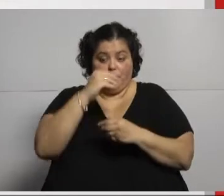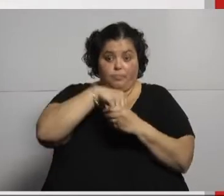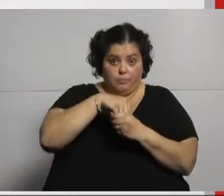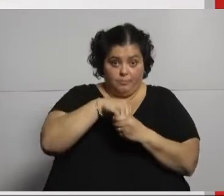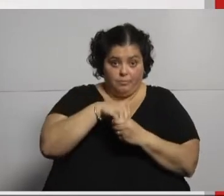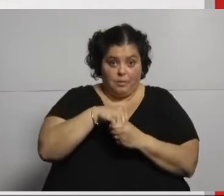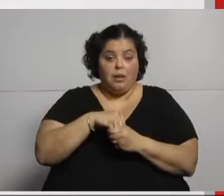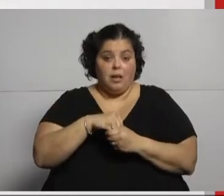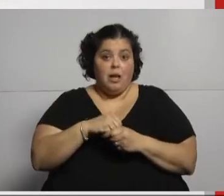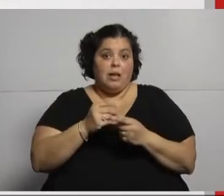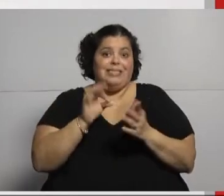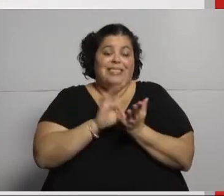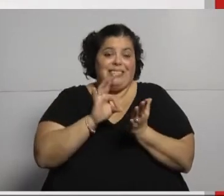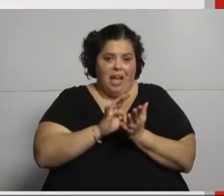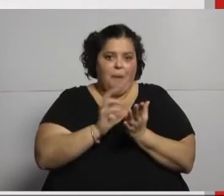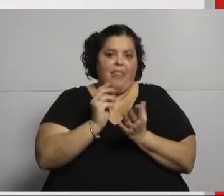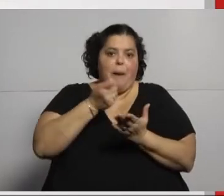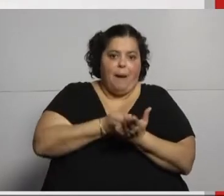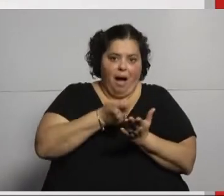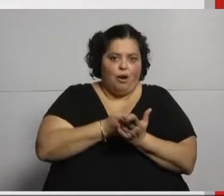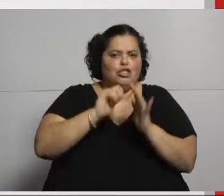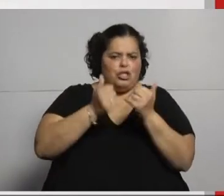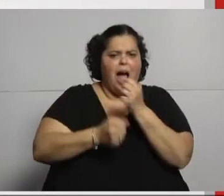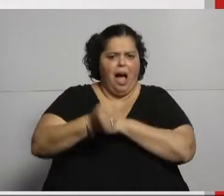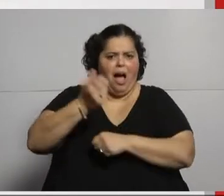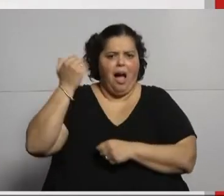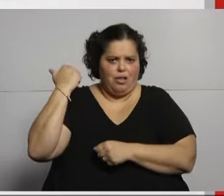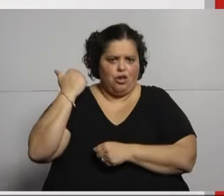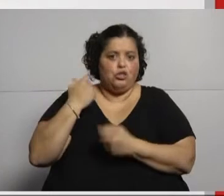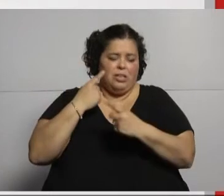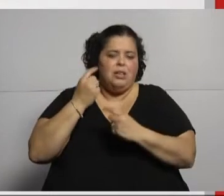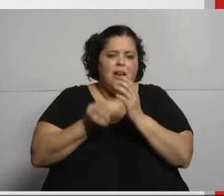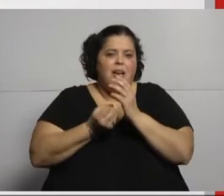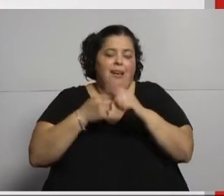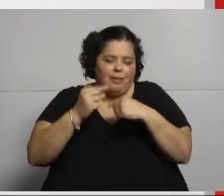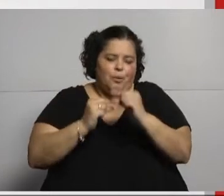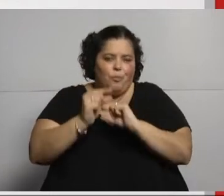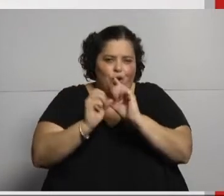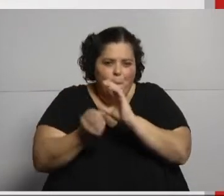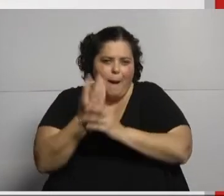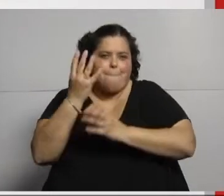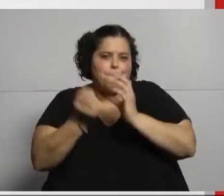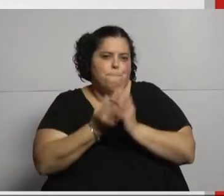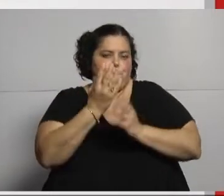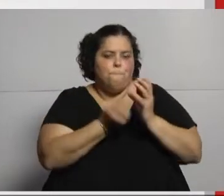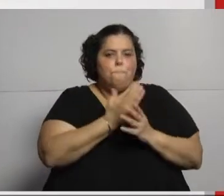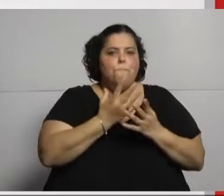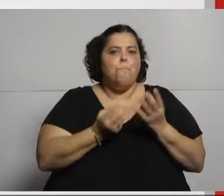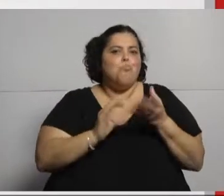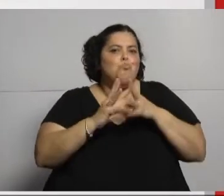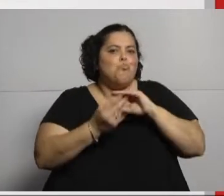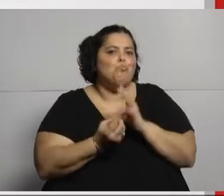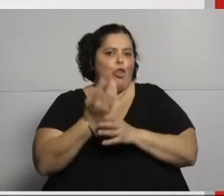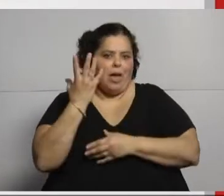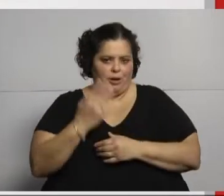incorporación de pasarelas de pago desde hace ya varios años atrás, que cada vez van modernizándose. Habíamos arrancado con pagos a través de tarjetas de crédito